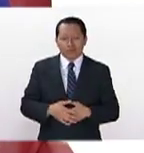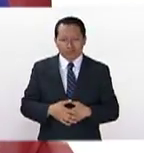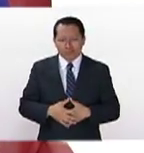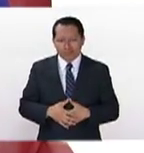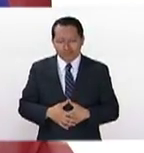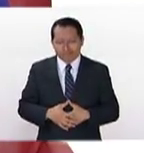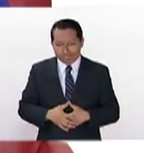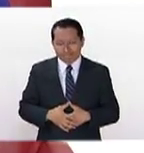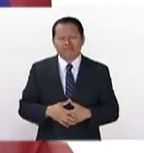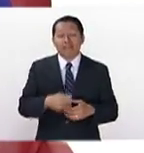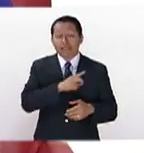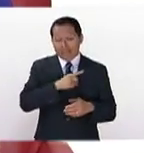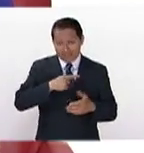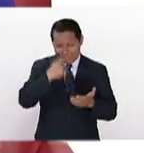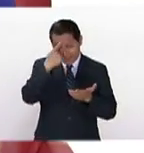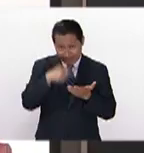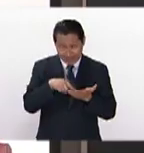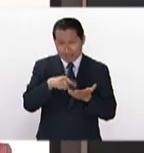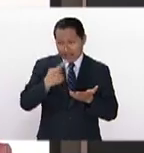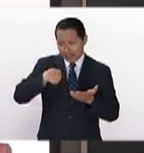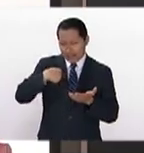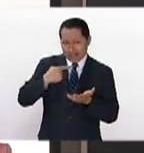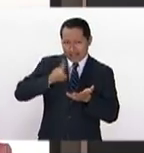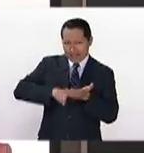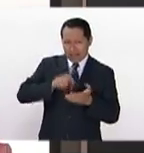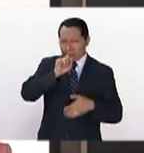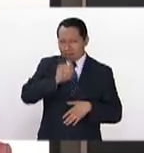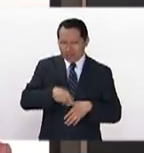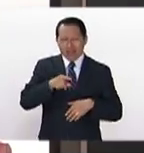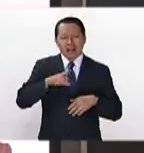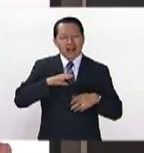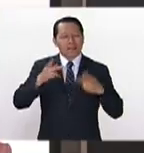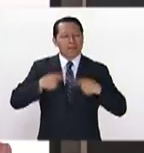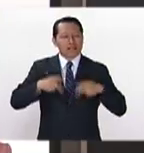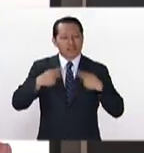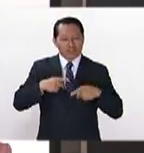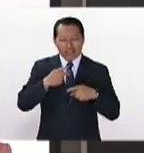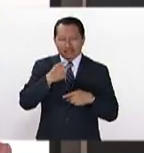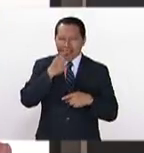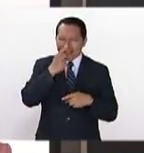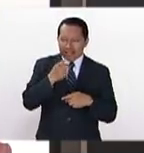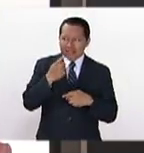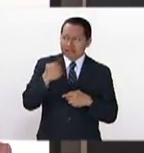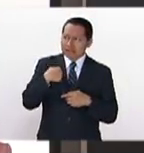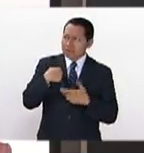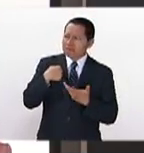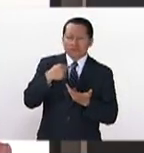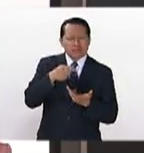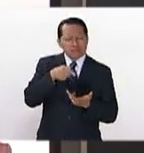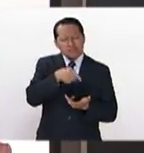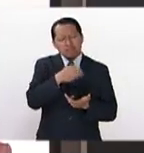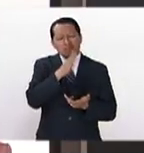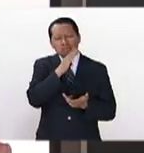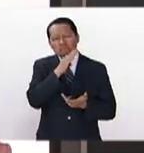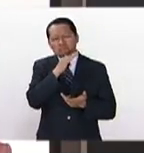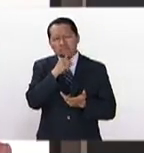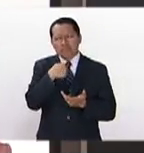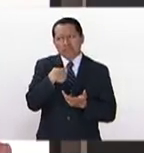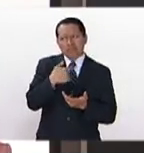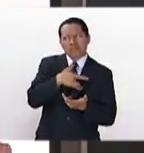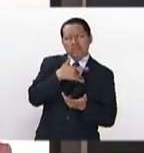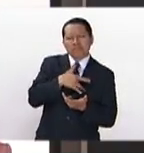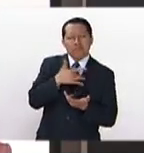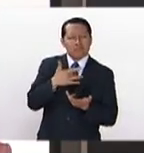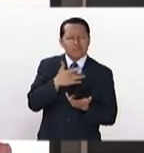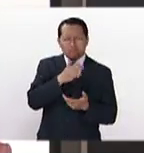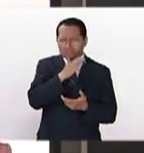Pues debes de creer en ti mismo. A veces hay personas que te van a decir que no vas a poder, pero muchas más